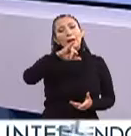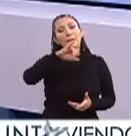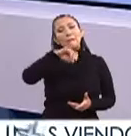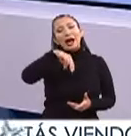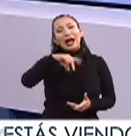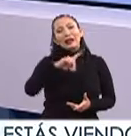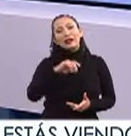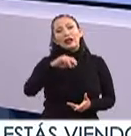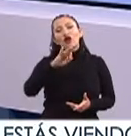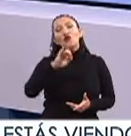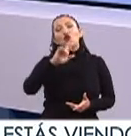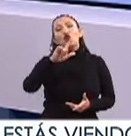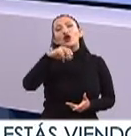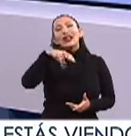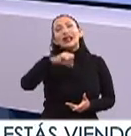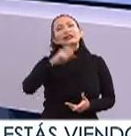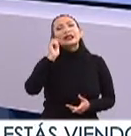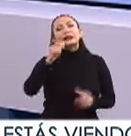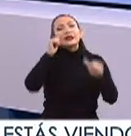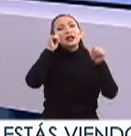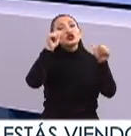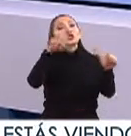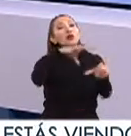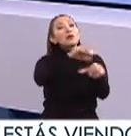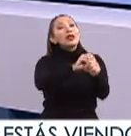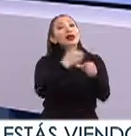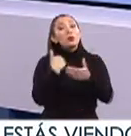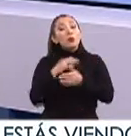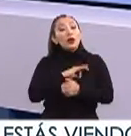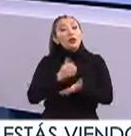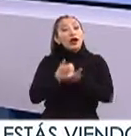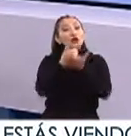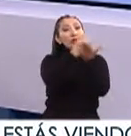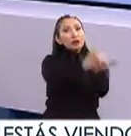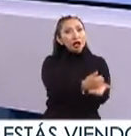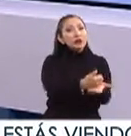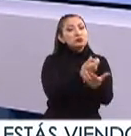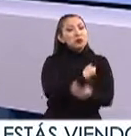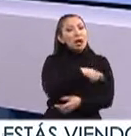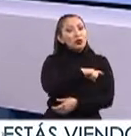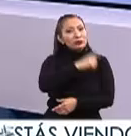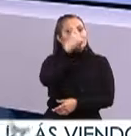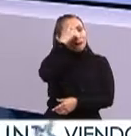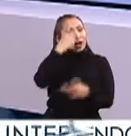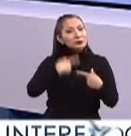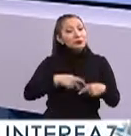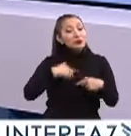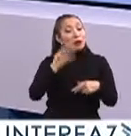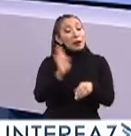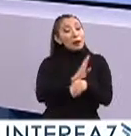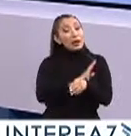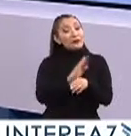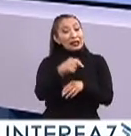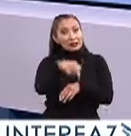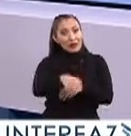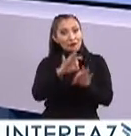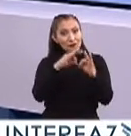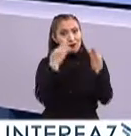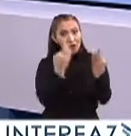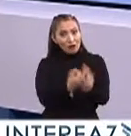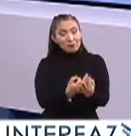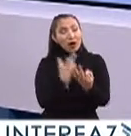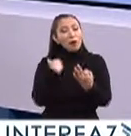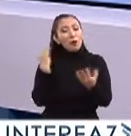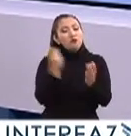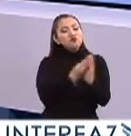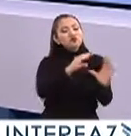o la atención plena es una técnica que podría mejorar la salud mental de millones de personas. Debido a sus beneficios, esta técnica se imparte